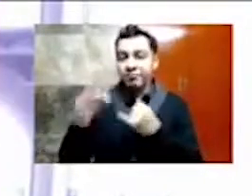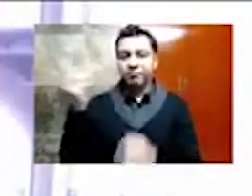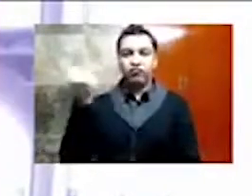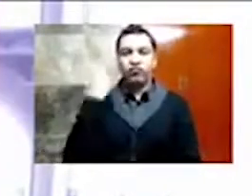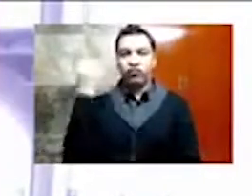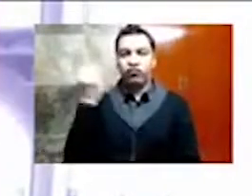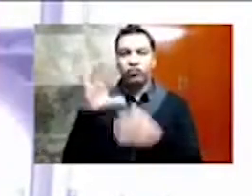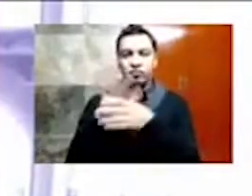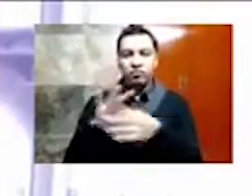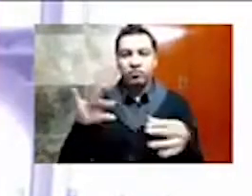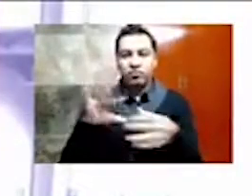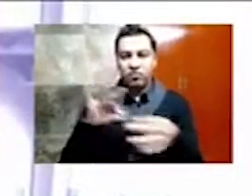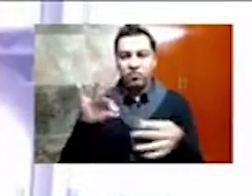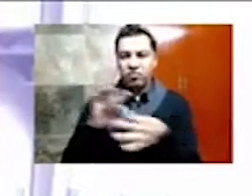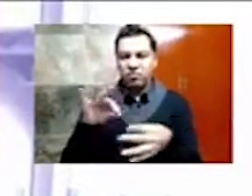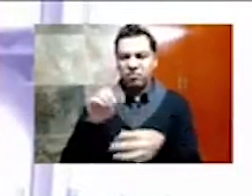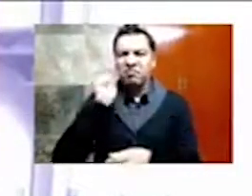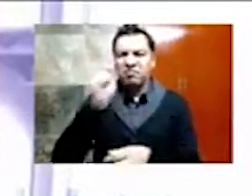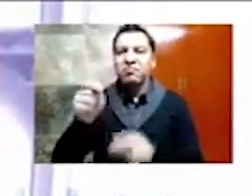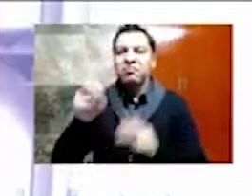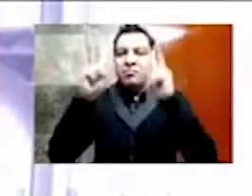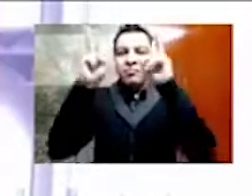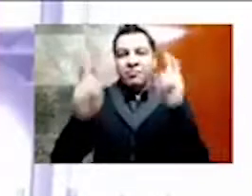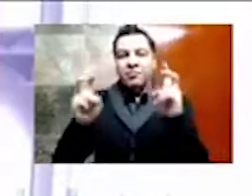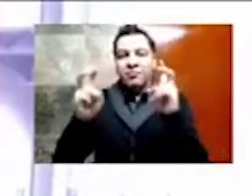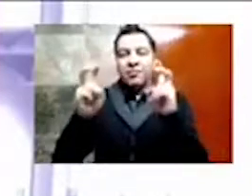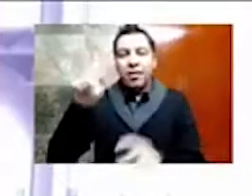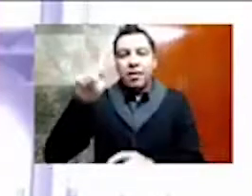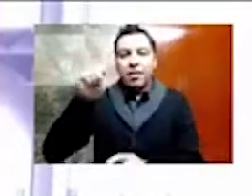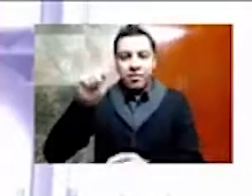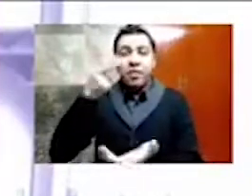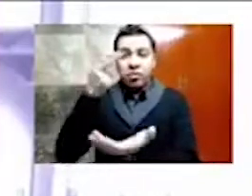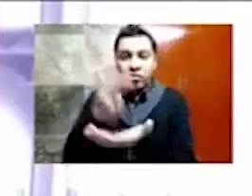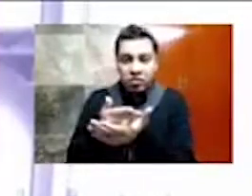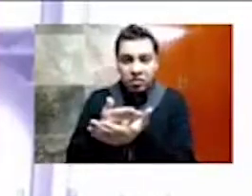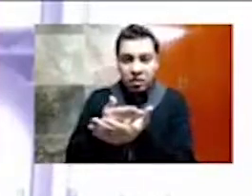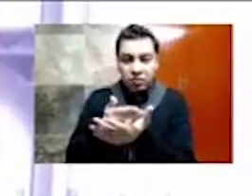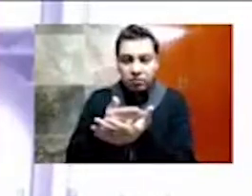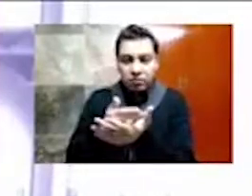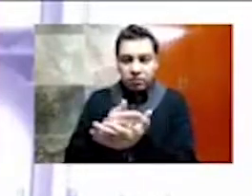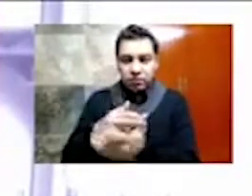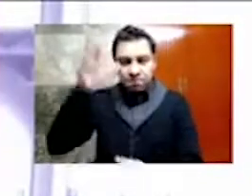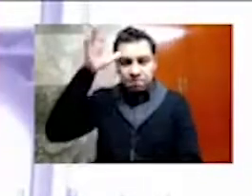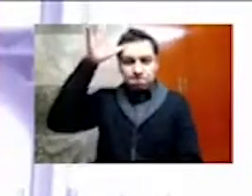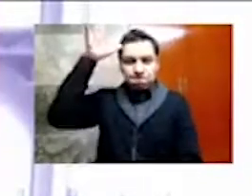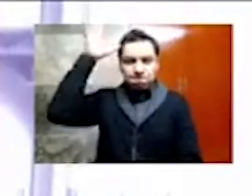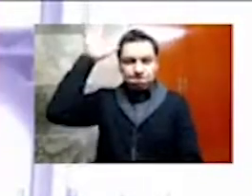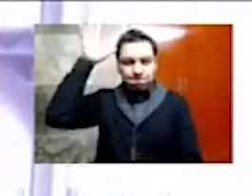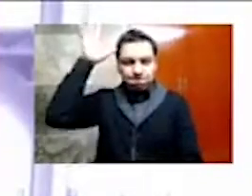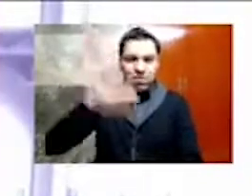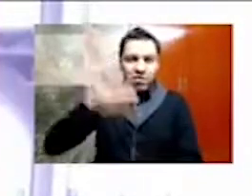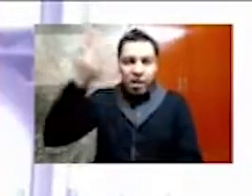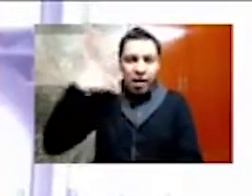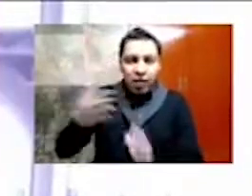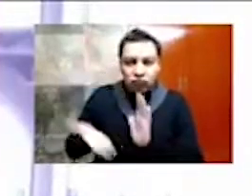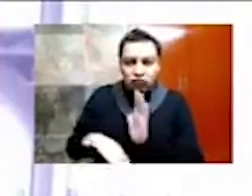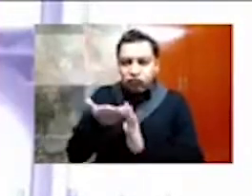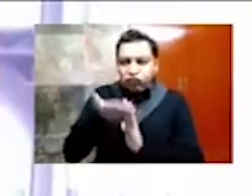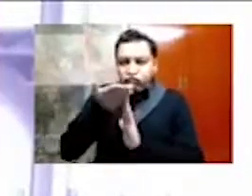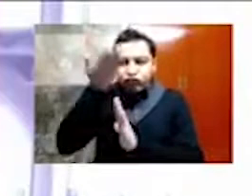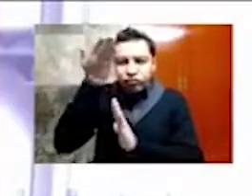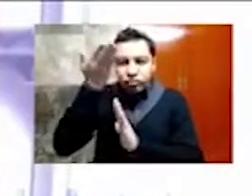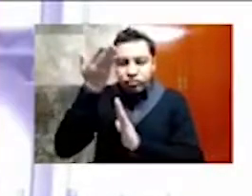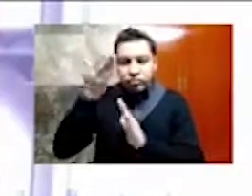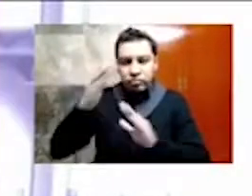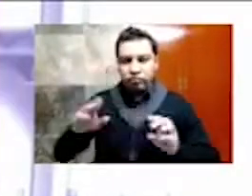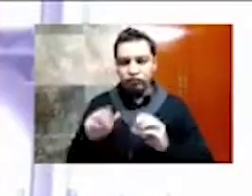última sesión de nuestro ciclo de entrevistas Voces por Tenochtitlan, en la que distinguidos